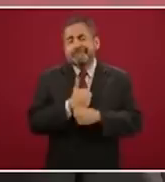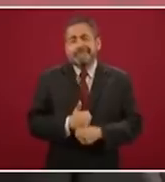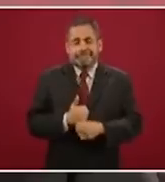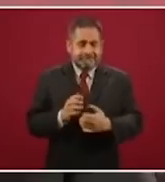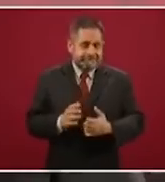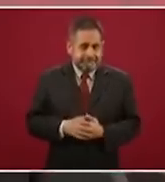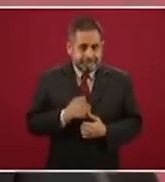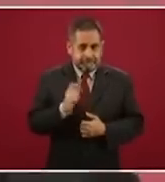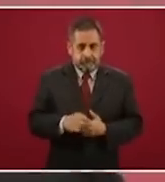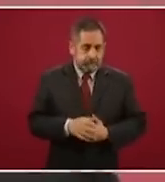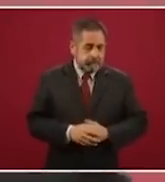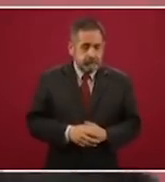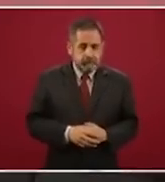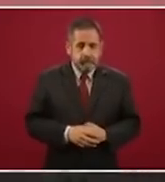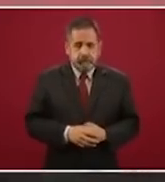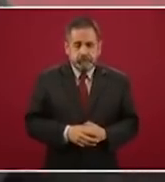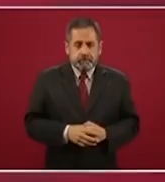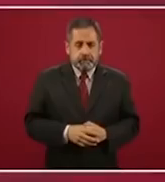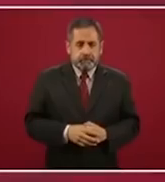porque